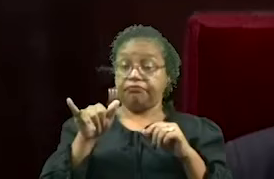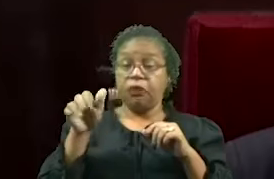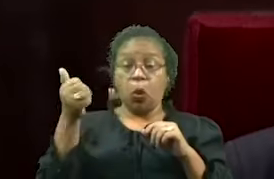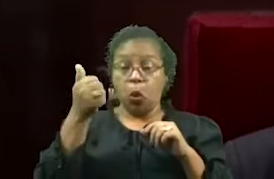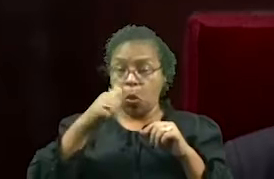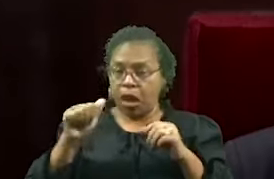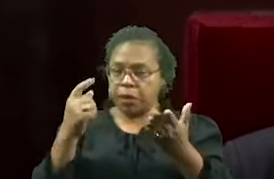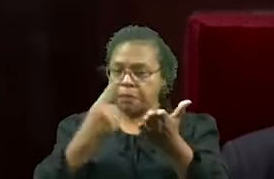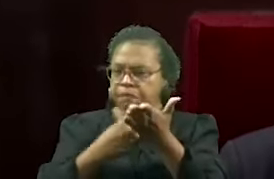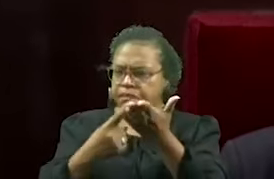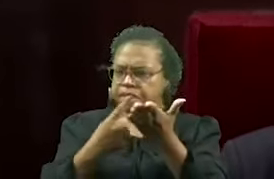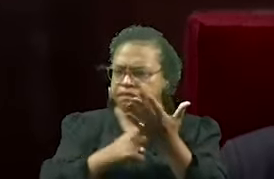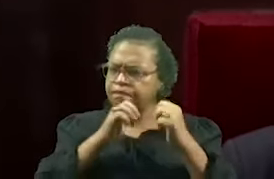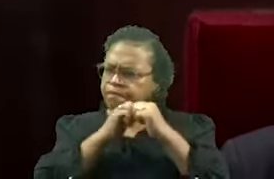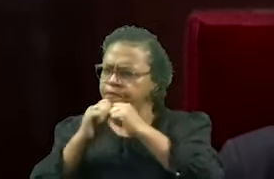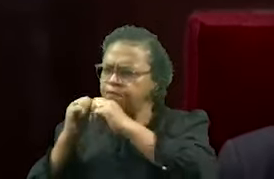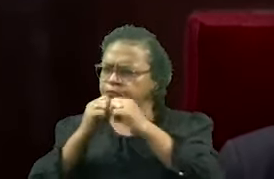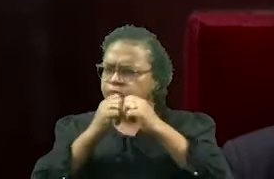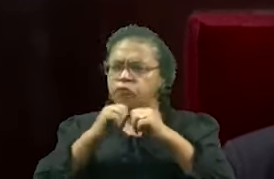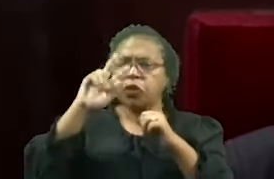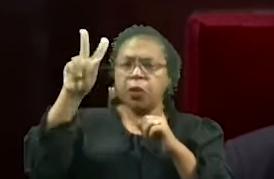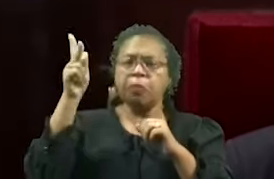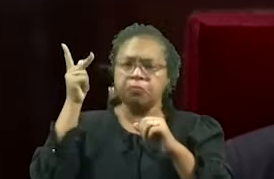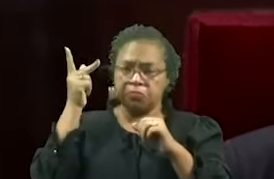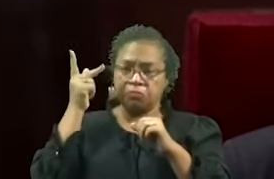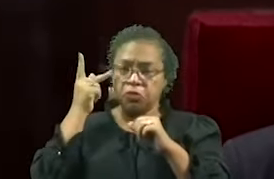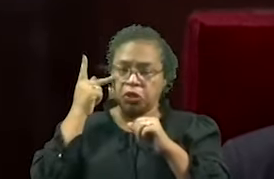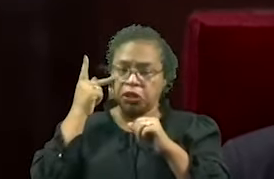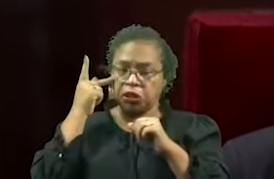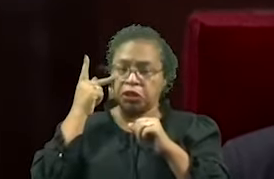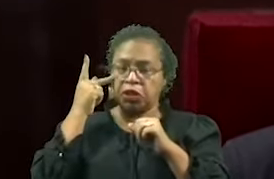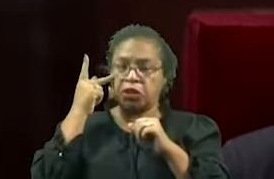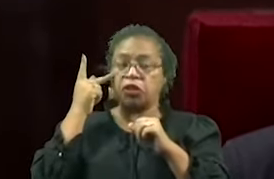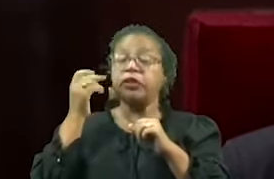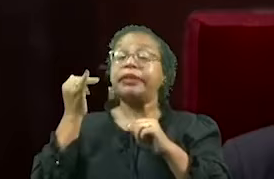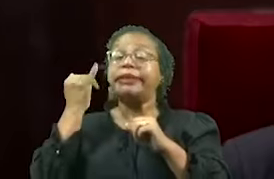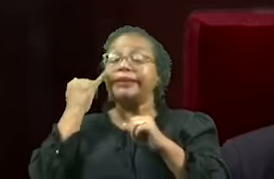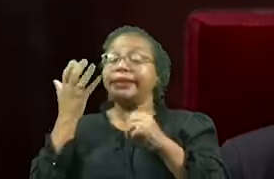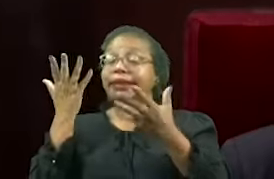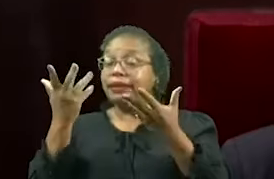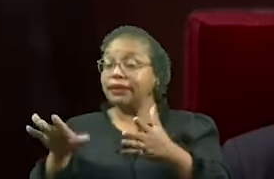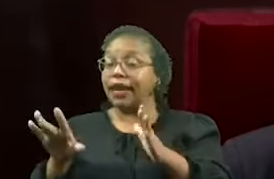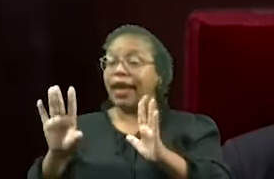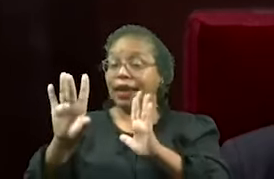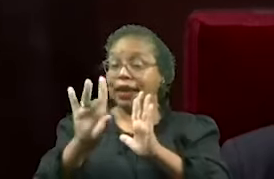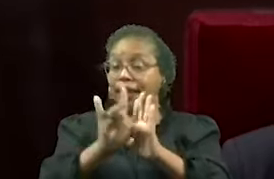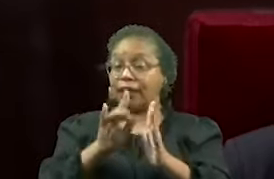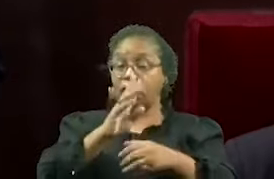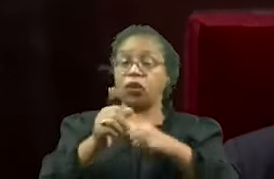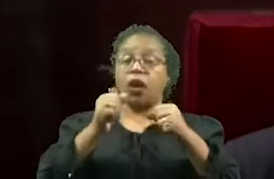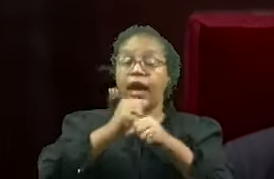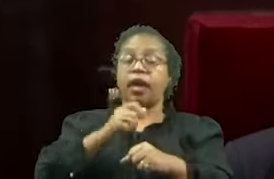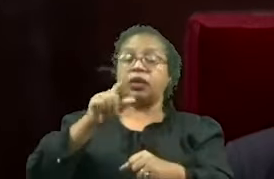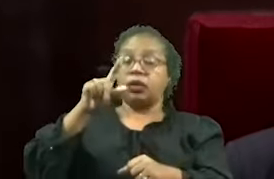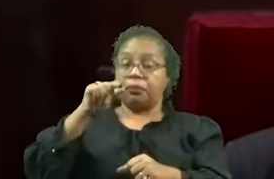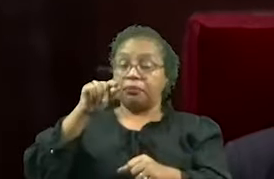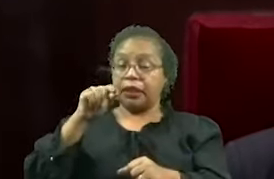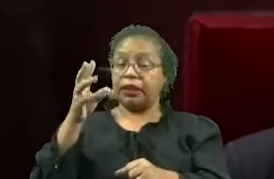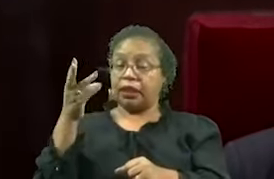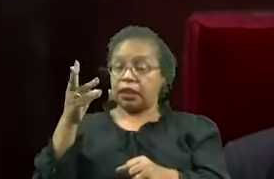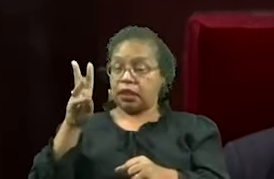políticas reiteramos que quien ya fue electo en el 2016 como lo era en la Constitución anterior tampoco podrá